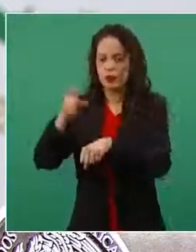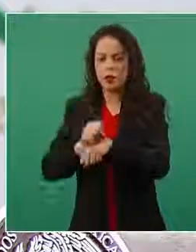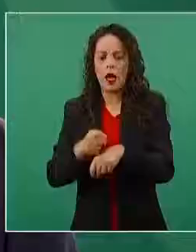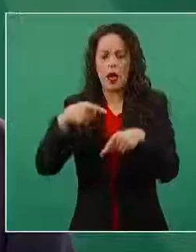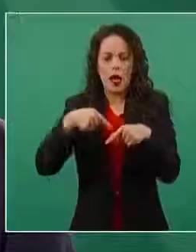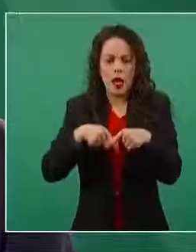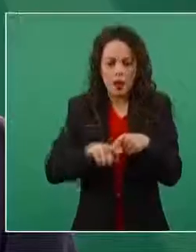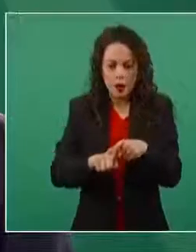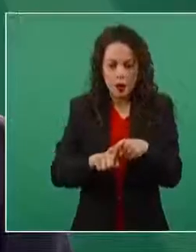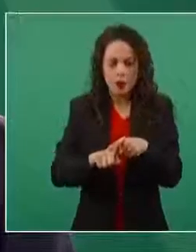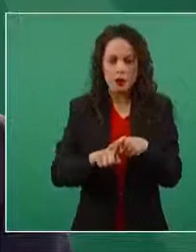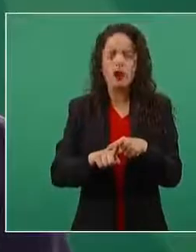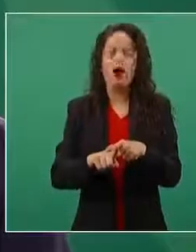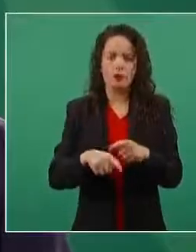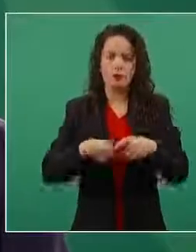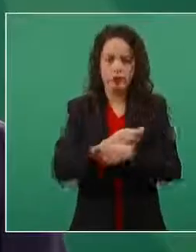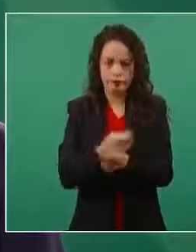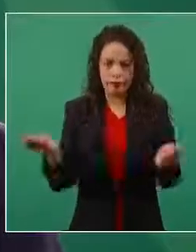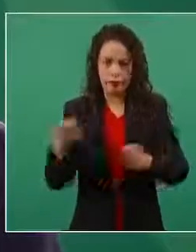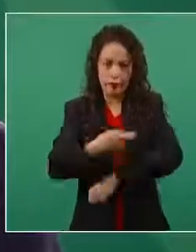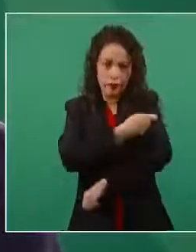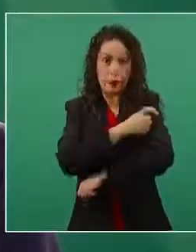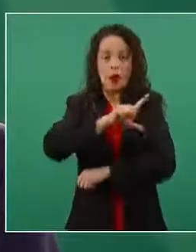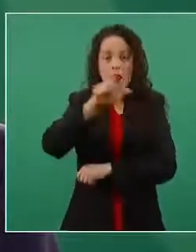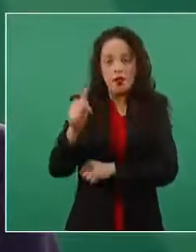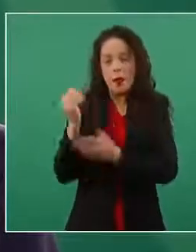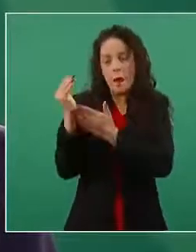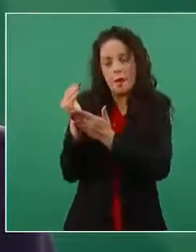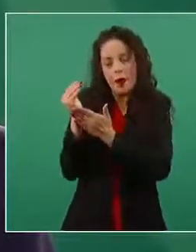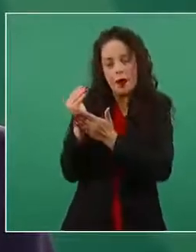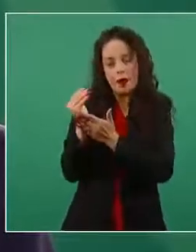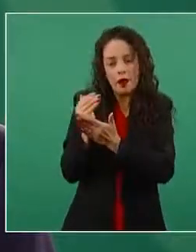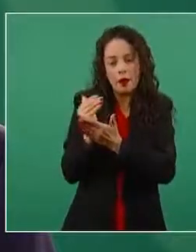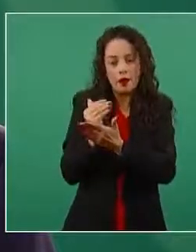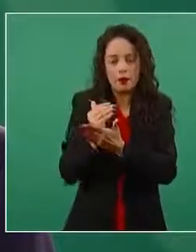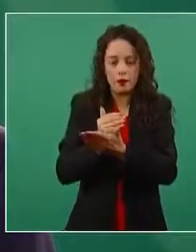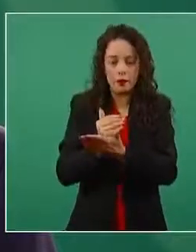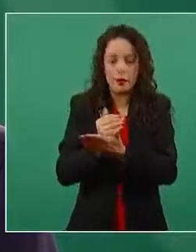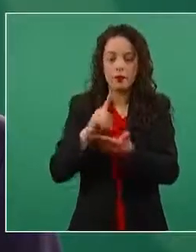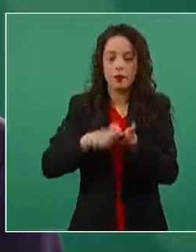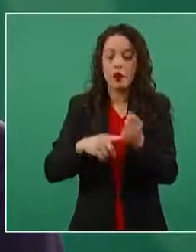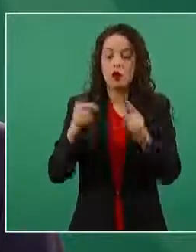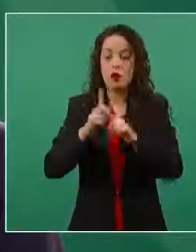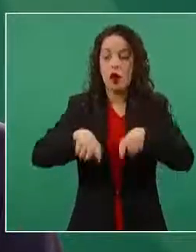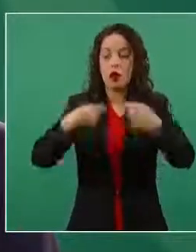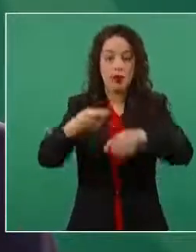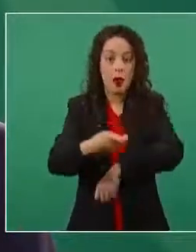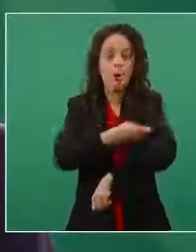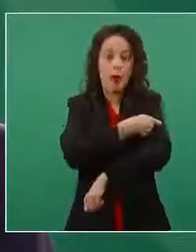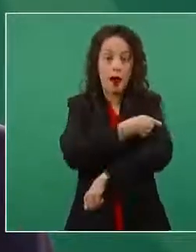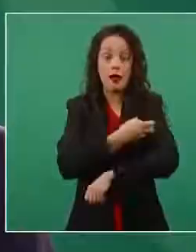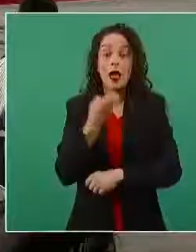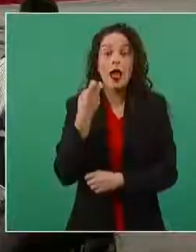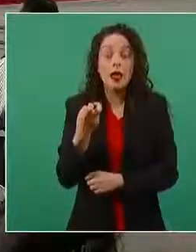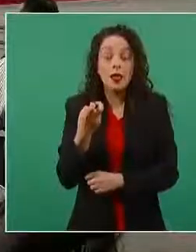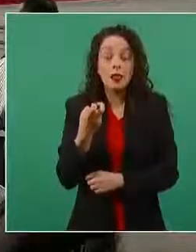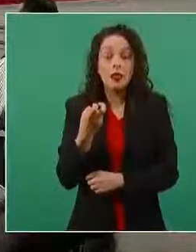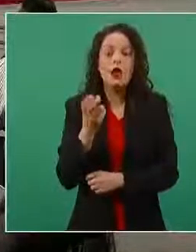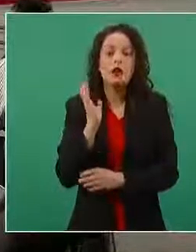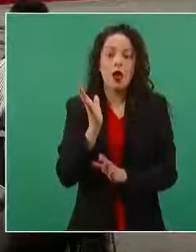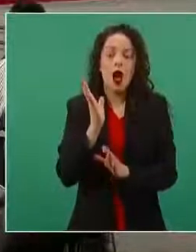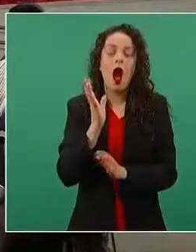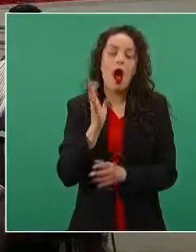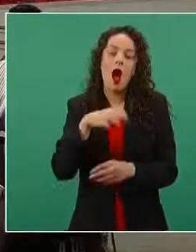importante y luego se va reduciendo en la medida en que para cada entidad federativa donde se ha asignado la vacuna se va acabando la necesidad